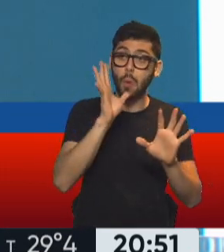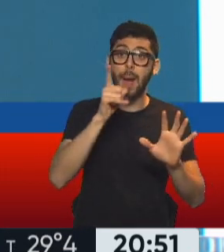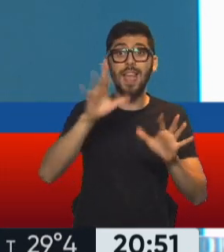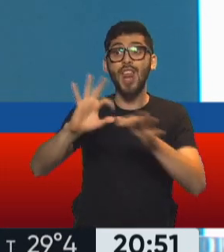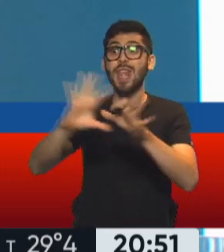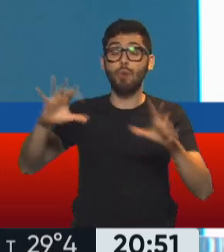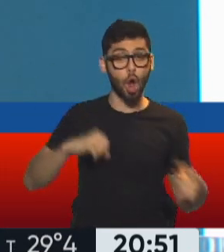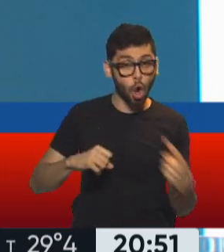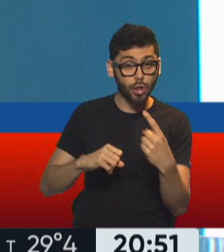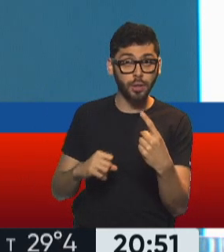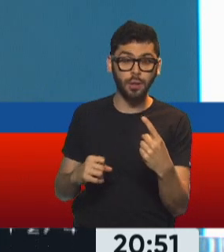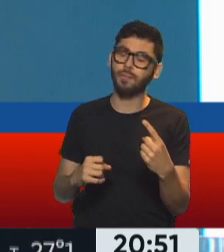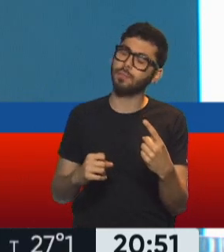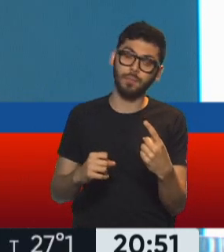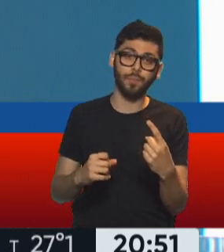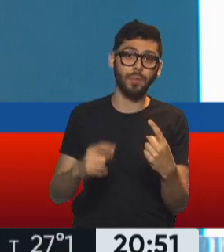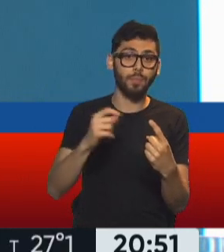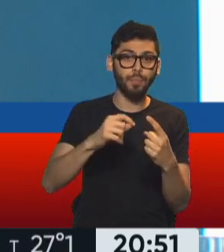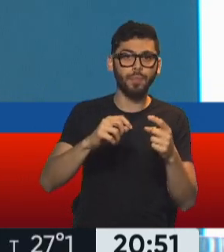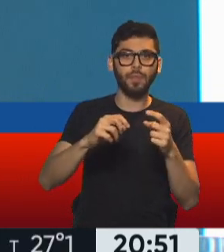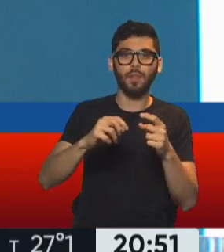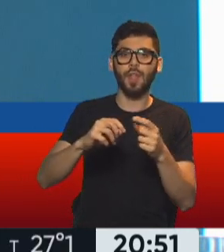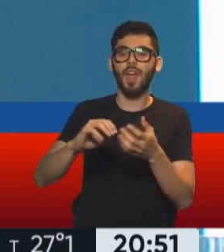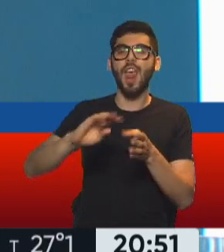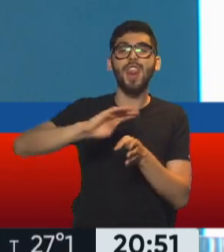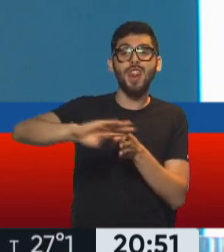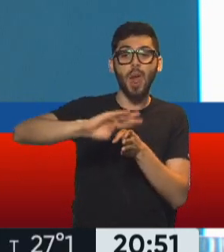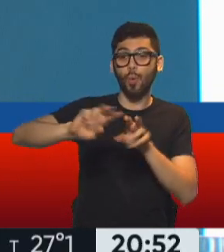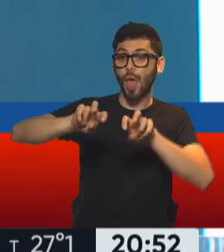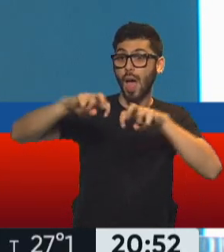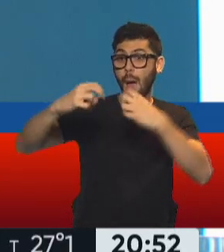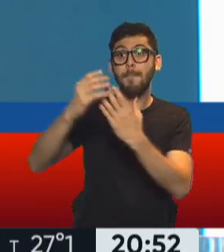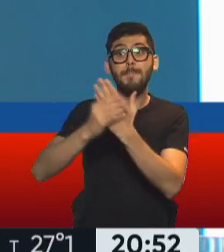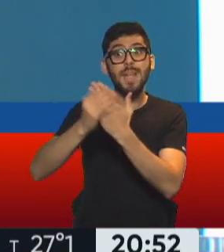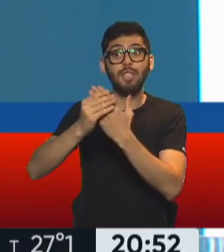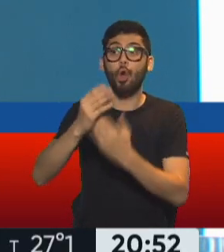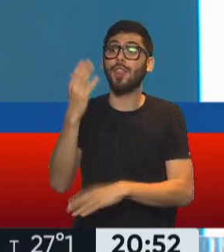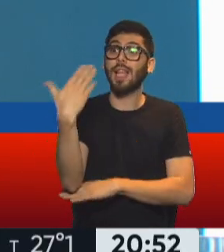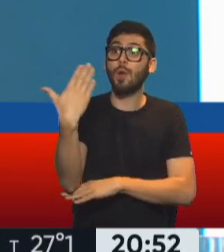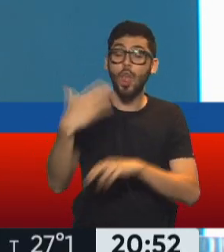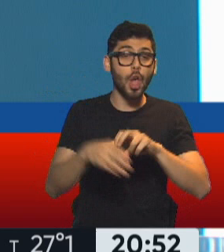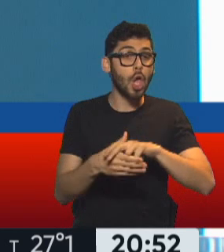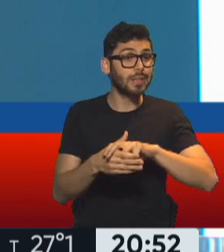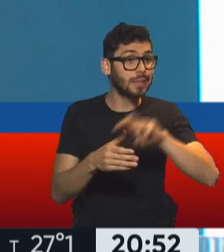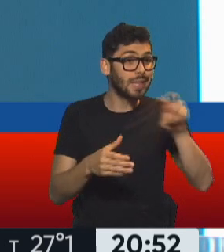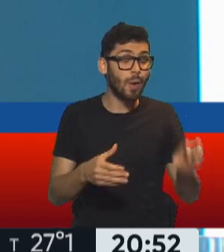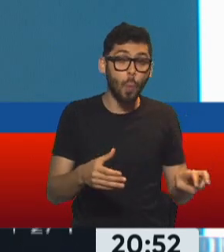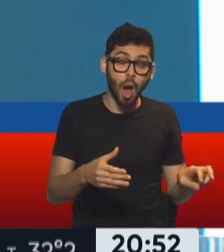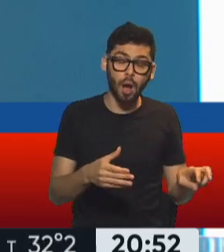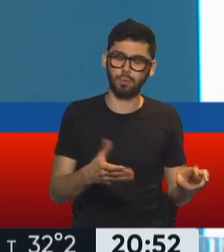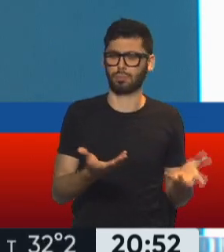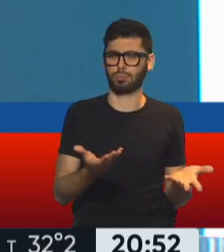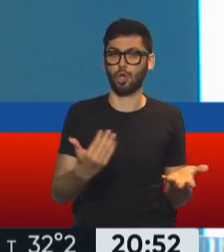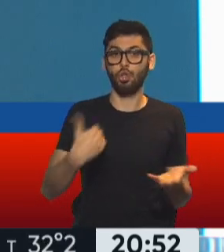antidemocrático? En levantarse e irse de la Comisión Bicameral de Deuda cuando el ministro expone. Eso es un error. Yo fui diputado nacional y presidí la Comisión